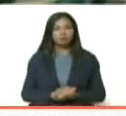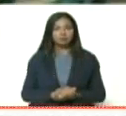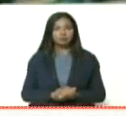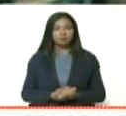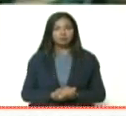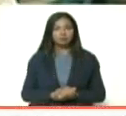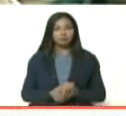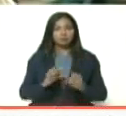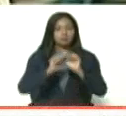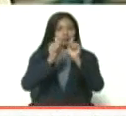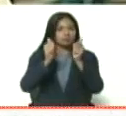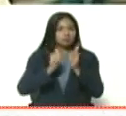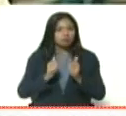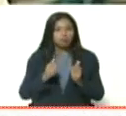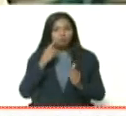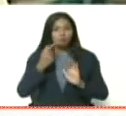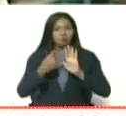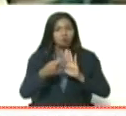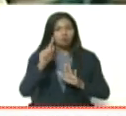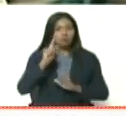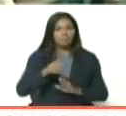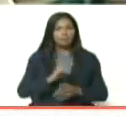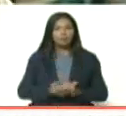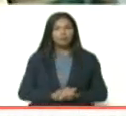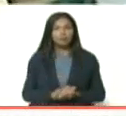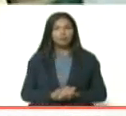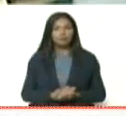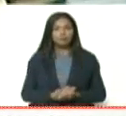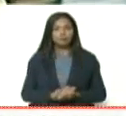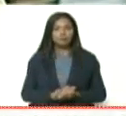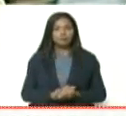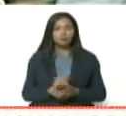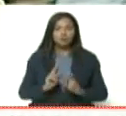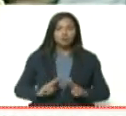En el sistema que ha demostrado ser útil.